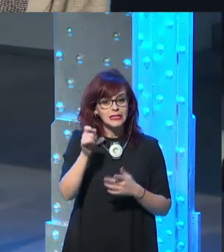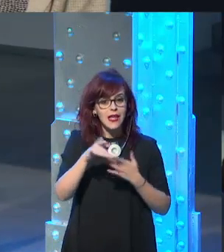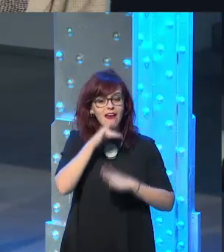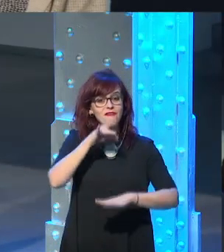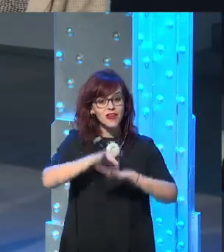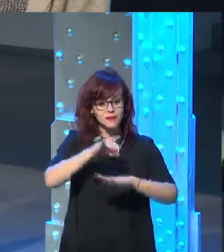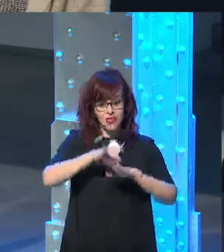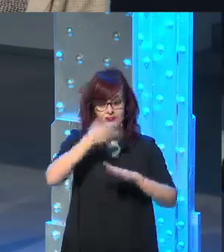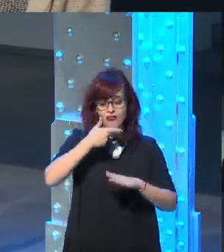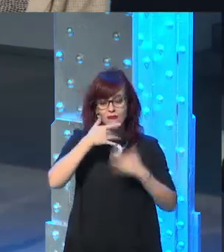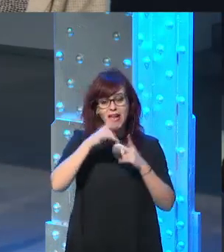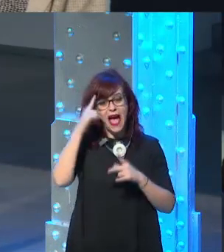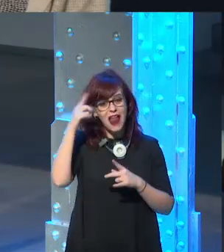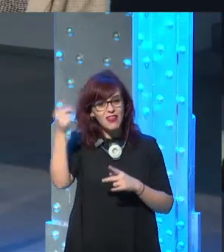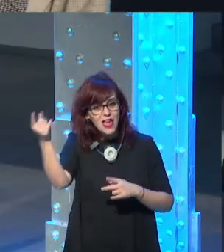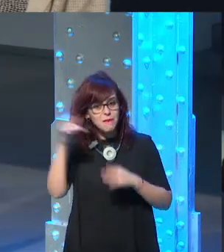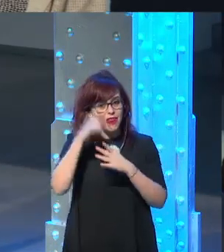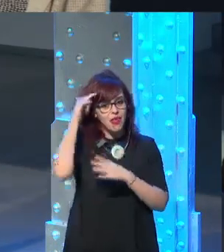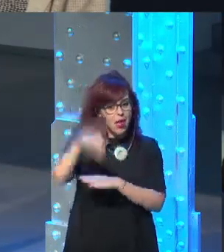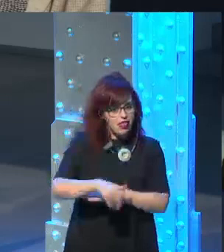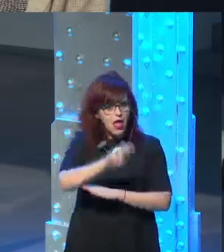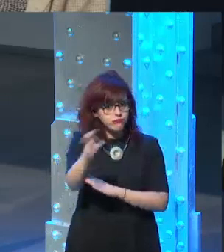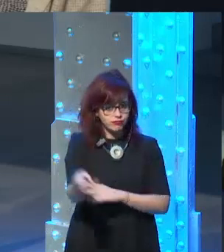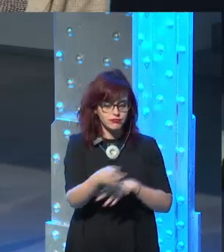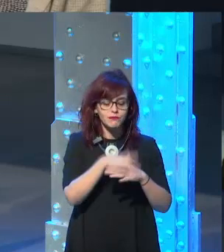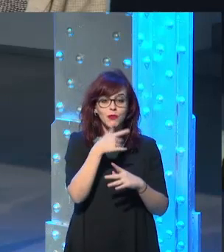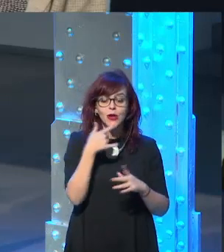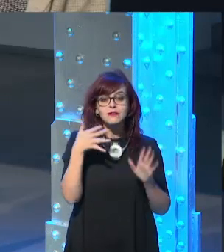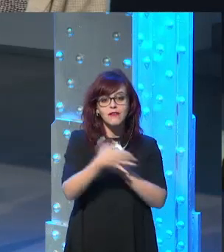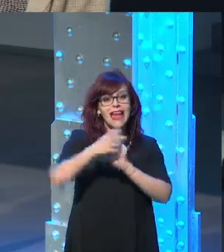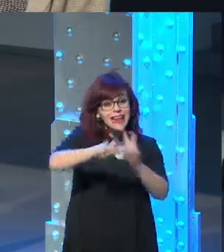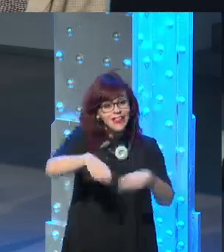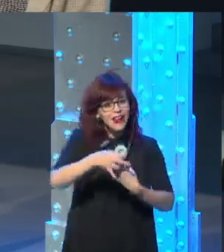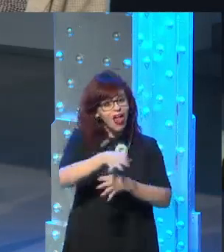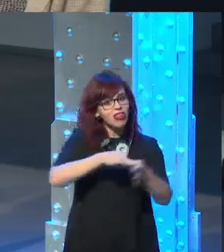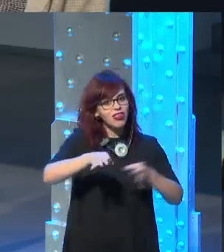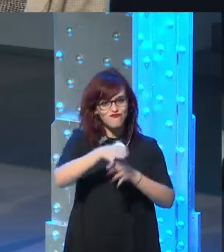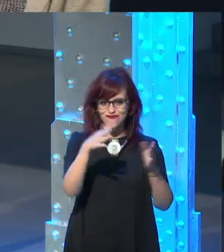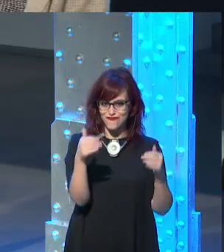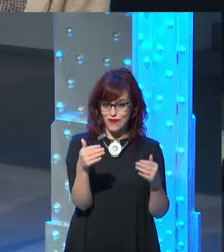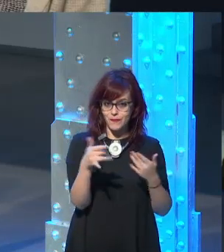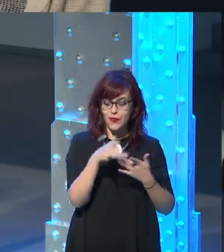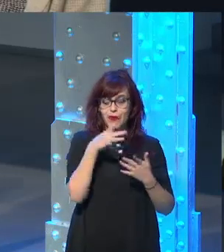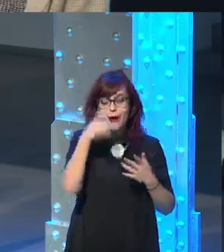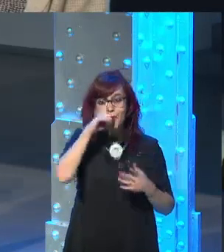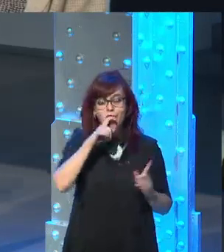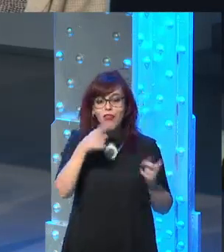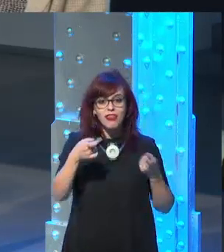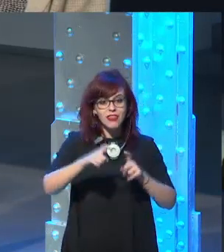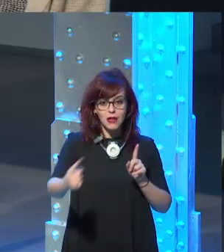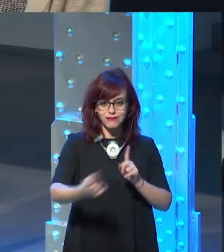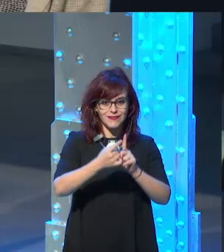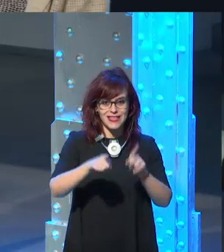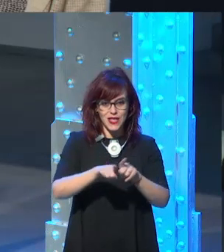las enfermedades conocidas como Alzheimer, demencias, etcétera. Entonces, claro, en aquella primera sesión en la que nos conocimos, que era este